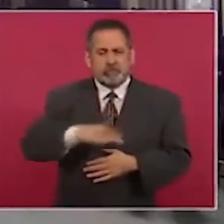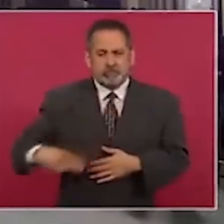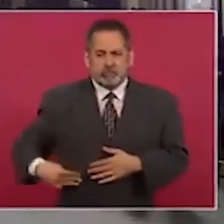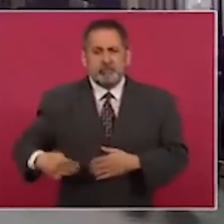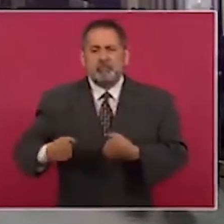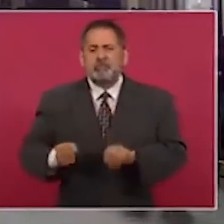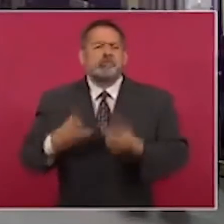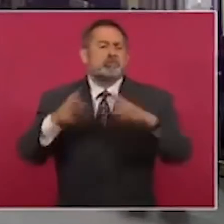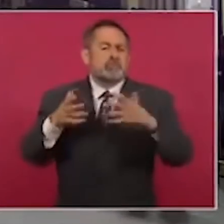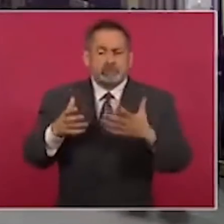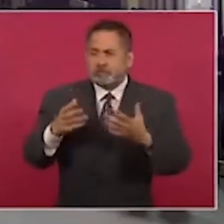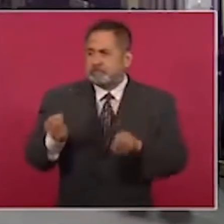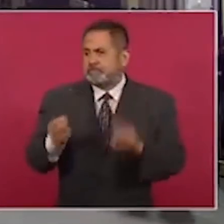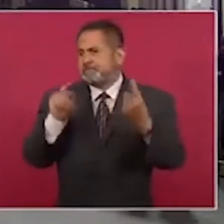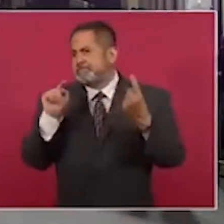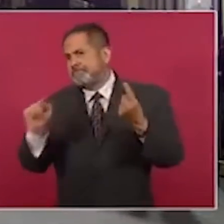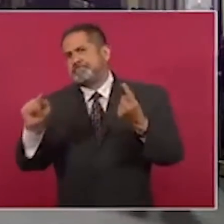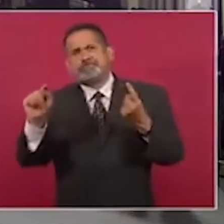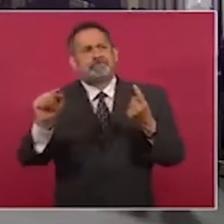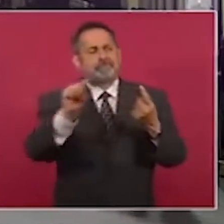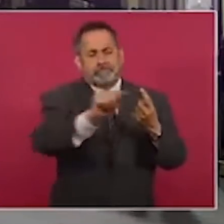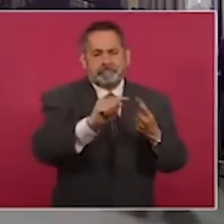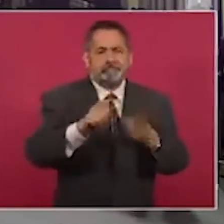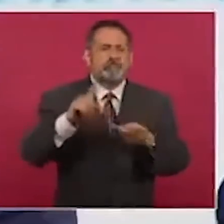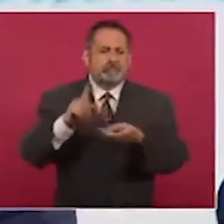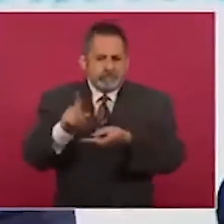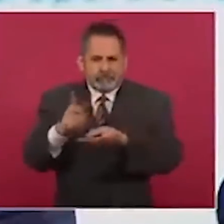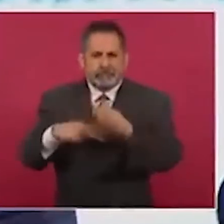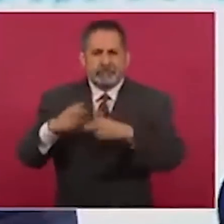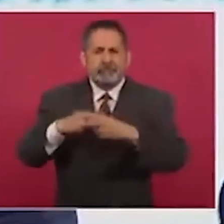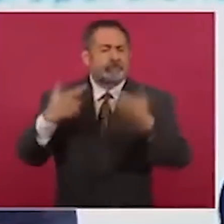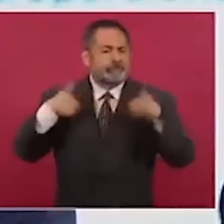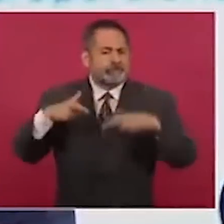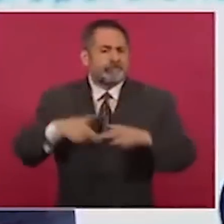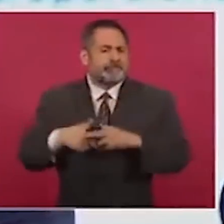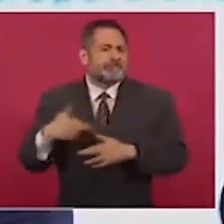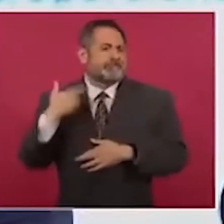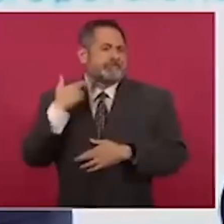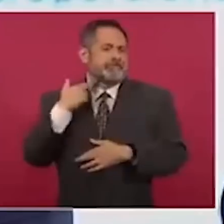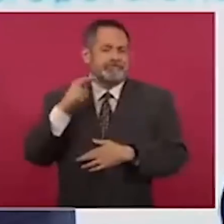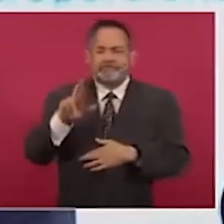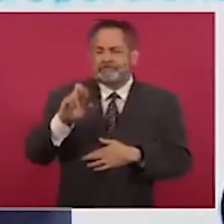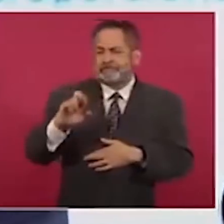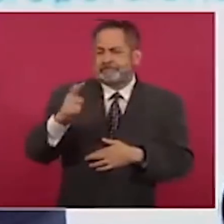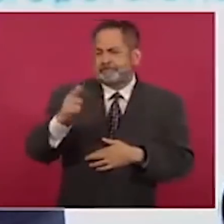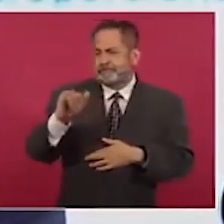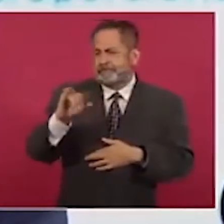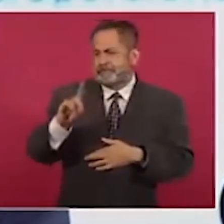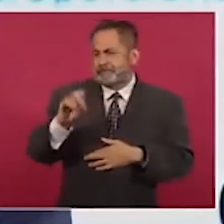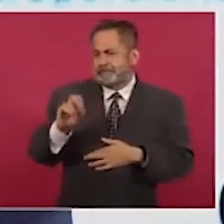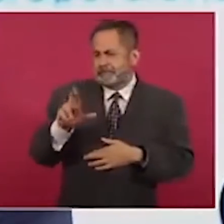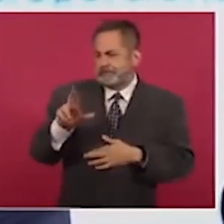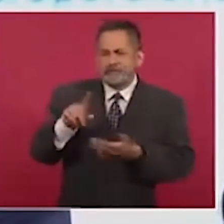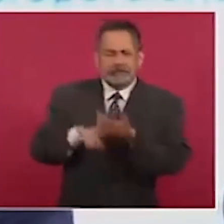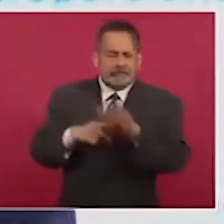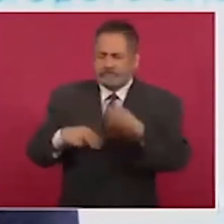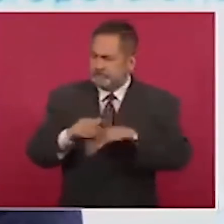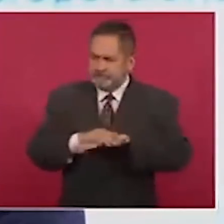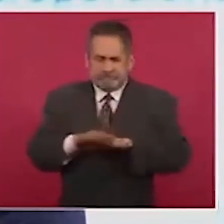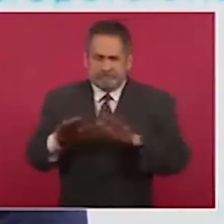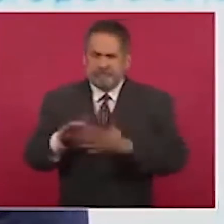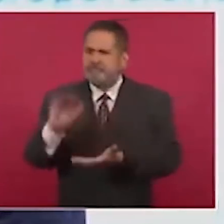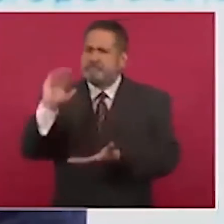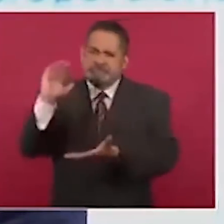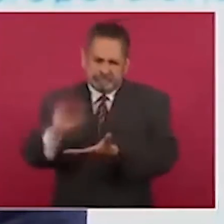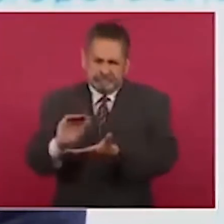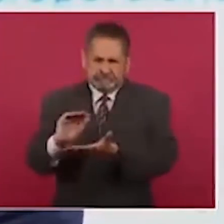muy grande de representantes, de regidores, y aquí también se está acotando el número de